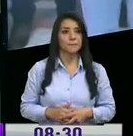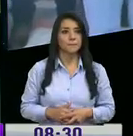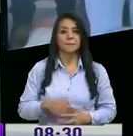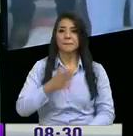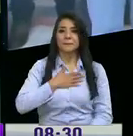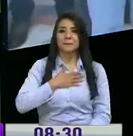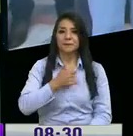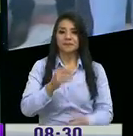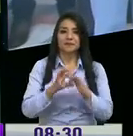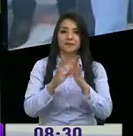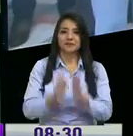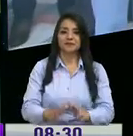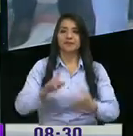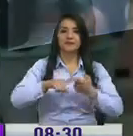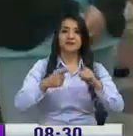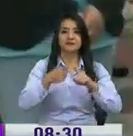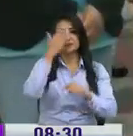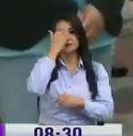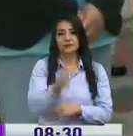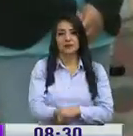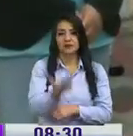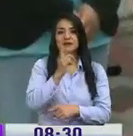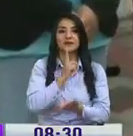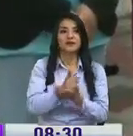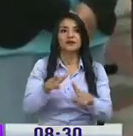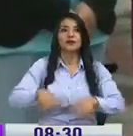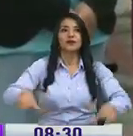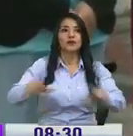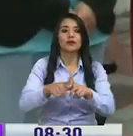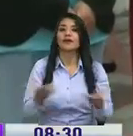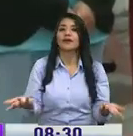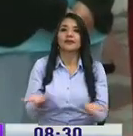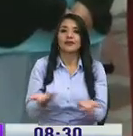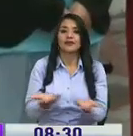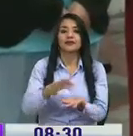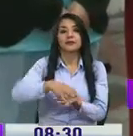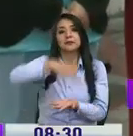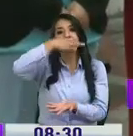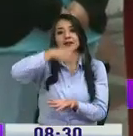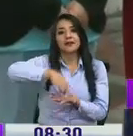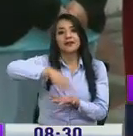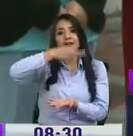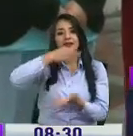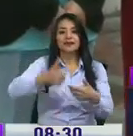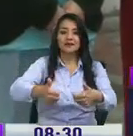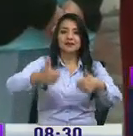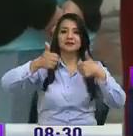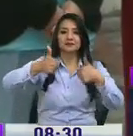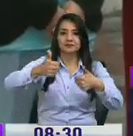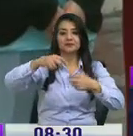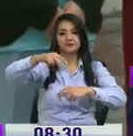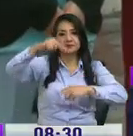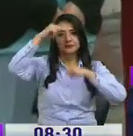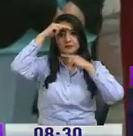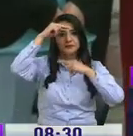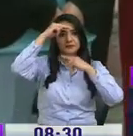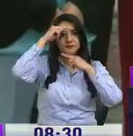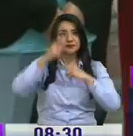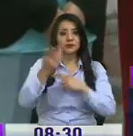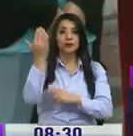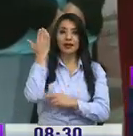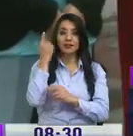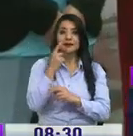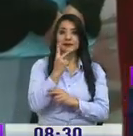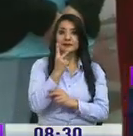Amigos televidentes, buenos días. Así es, nosotros nos encontramos aquí en el sector de La Magdalena con buenas noticias. Ustedes ya se podrán